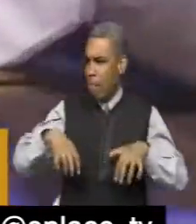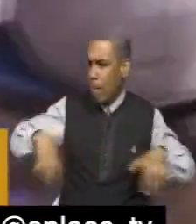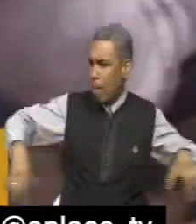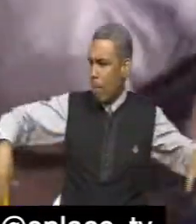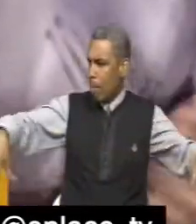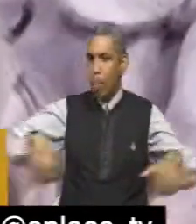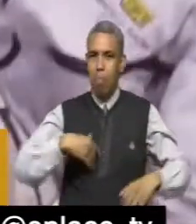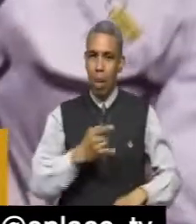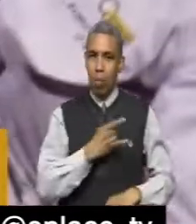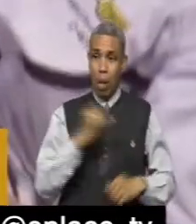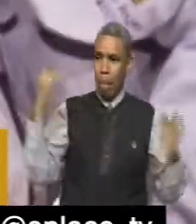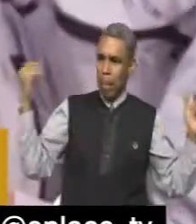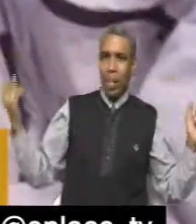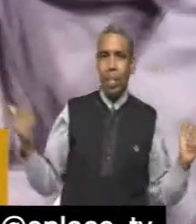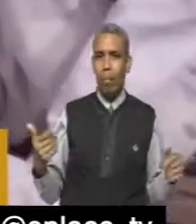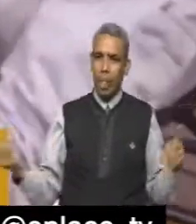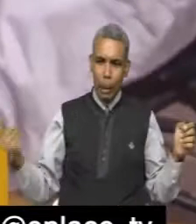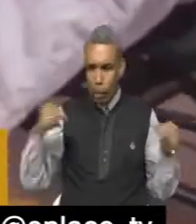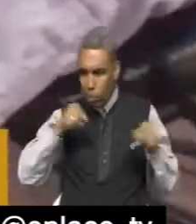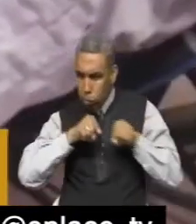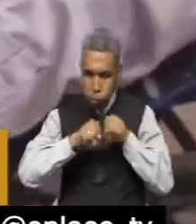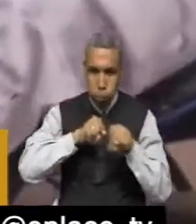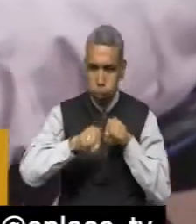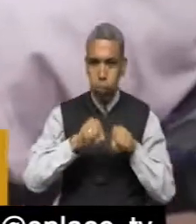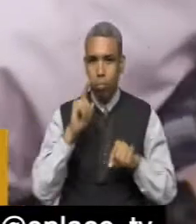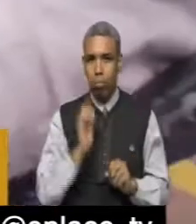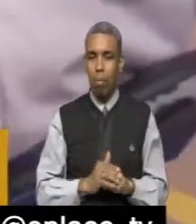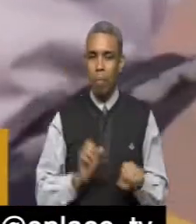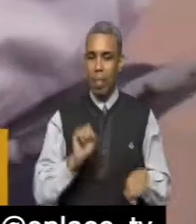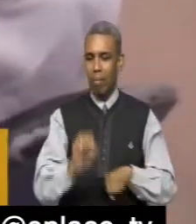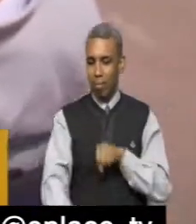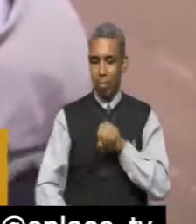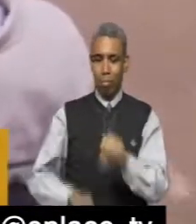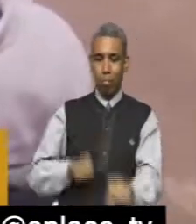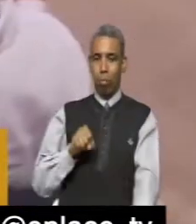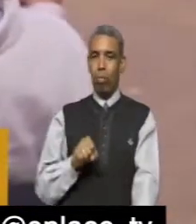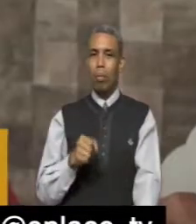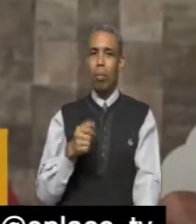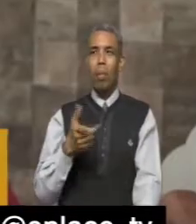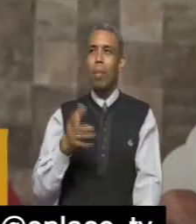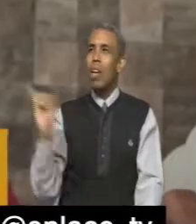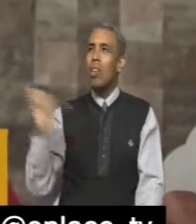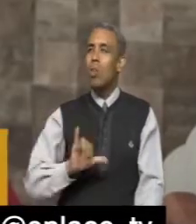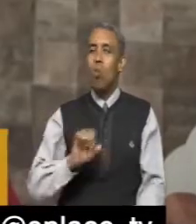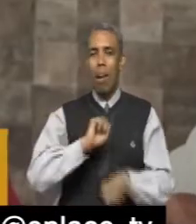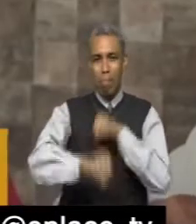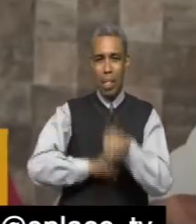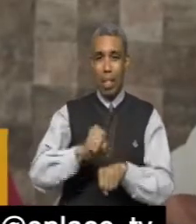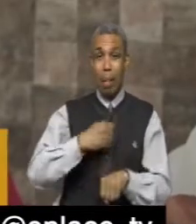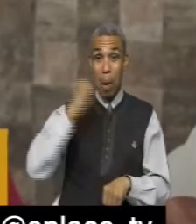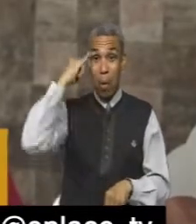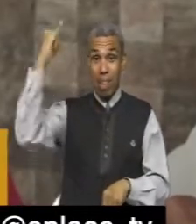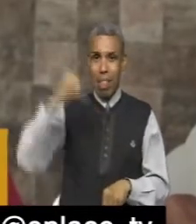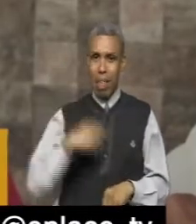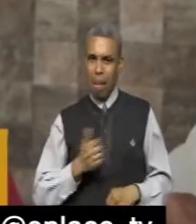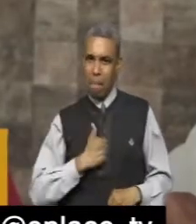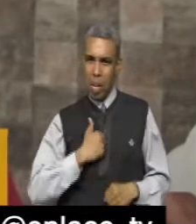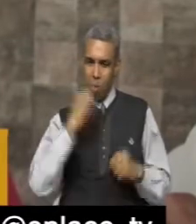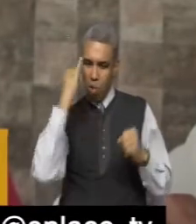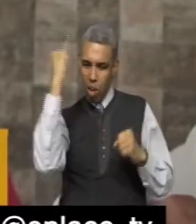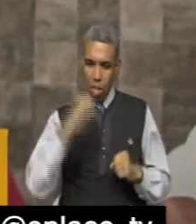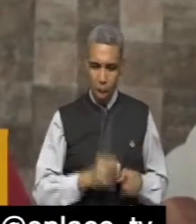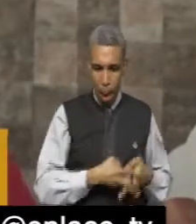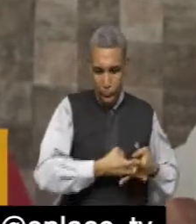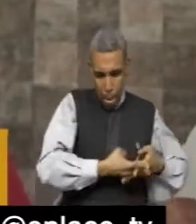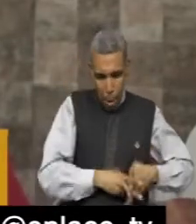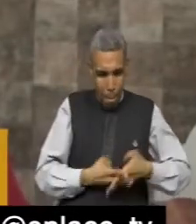Son vehículos que consta de 3 ruedas, sus partes son de bicicleta y ellos lo adaptan a sus medidas para que